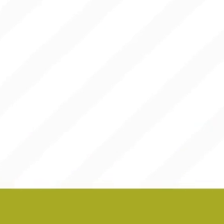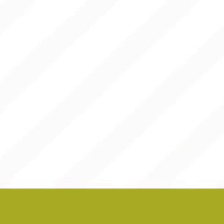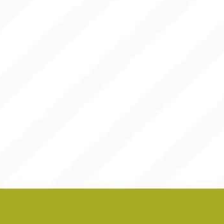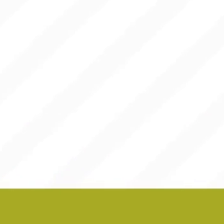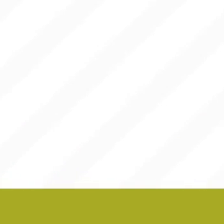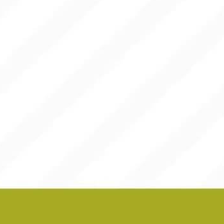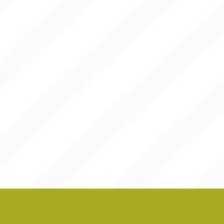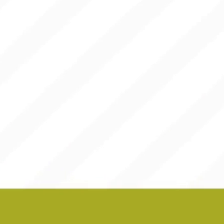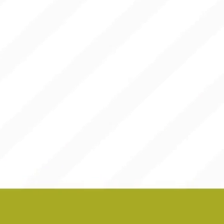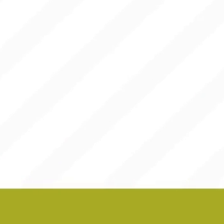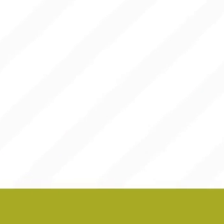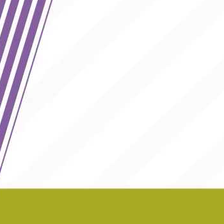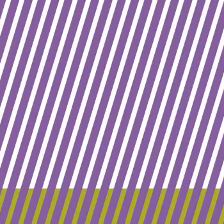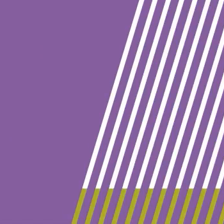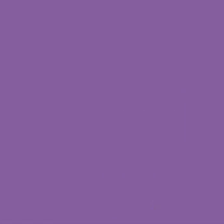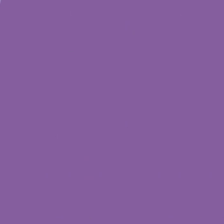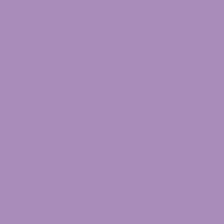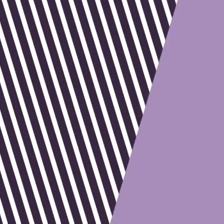y